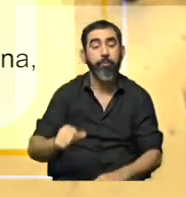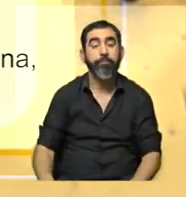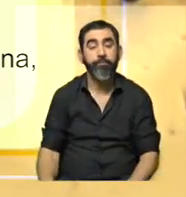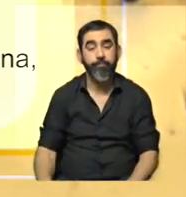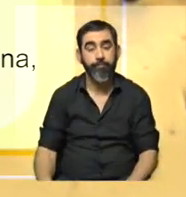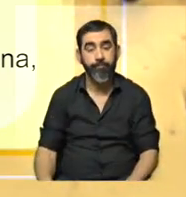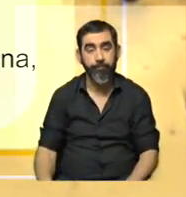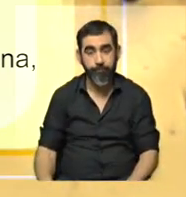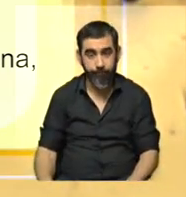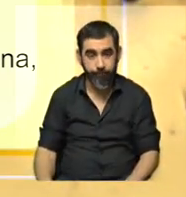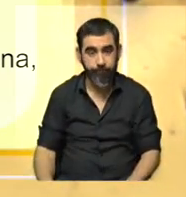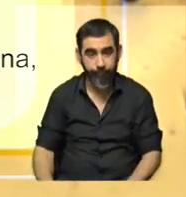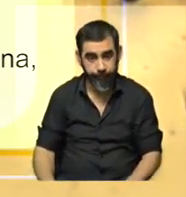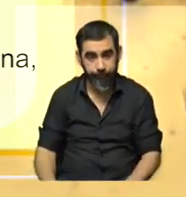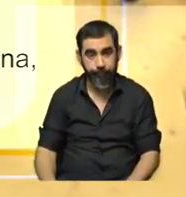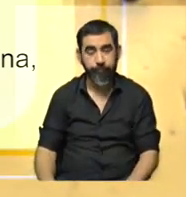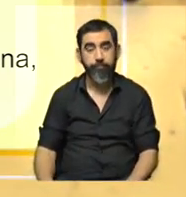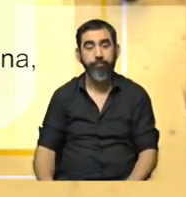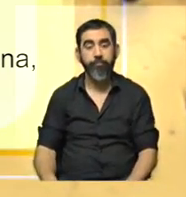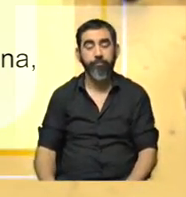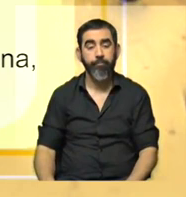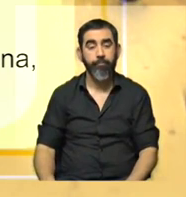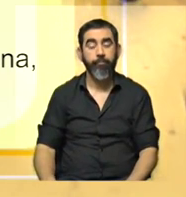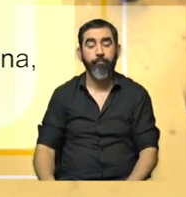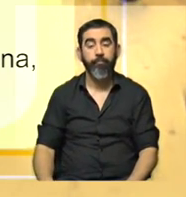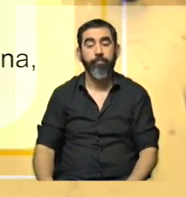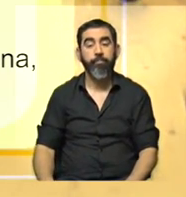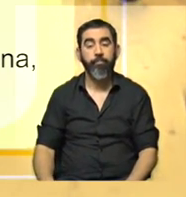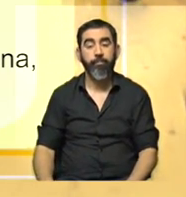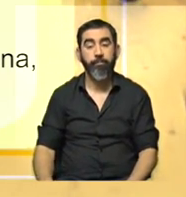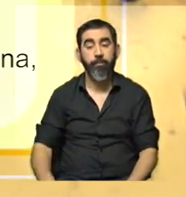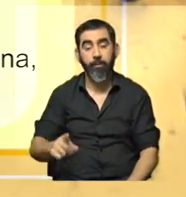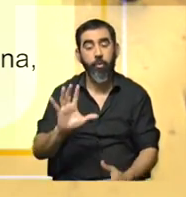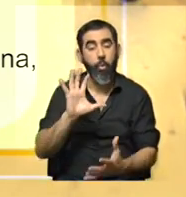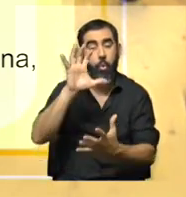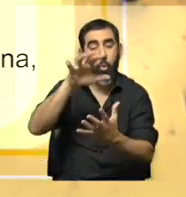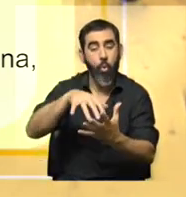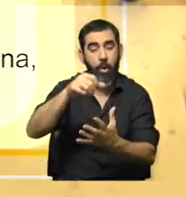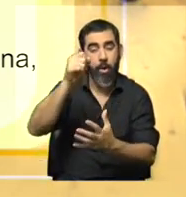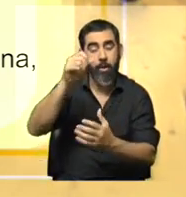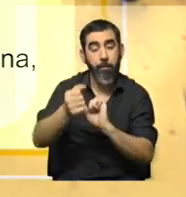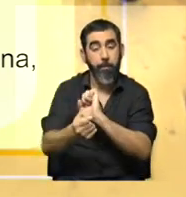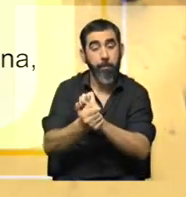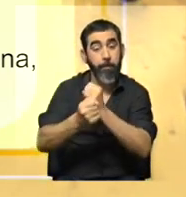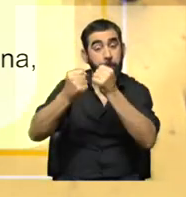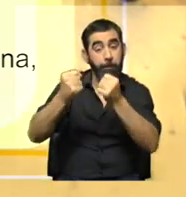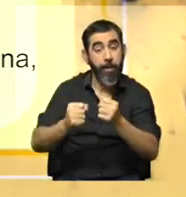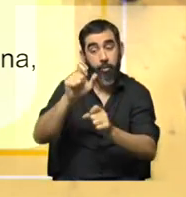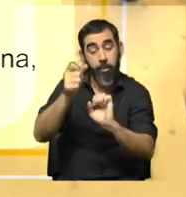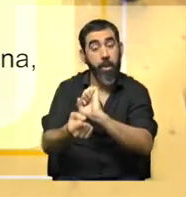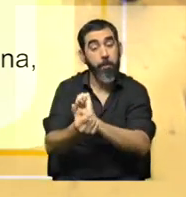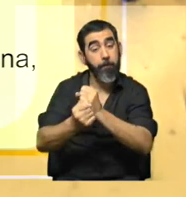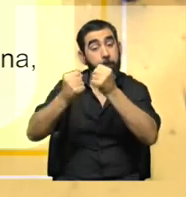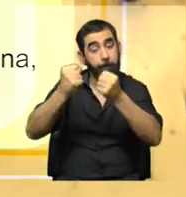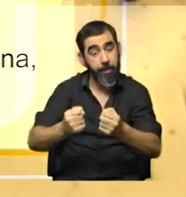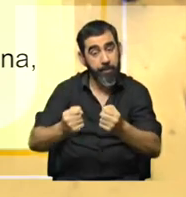de la unidad 14 de Piedra de los Indios de Colonia. Esto es un establecimiento penitenciario. Son gente privada de libertad